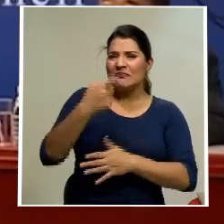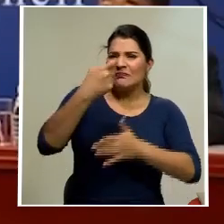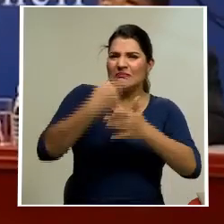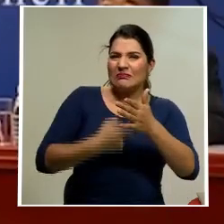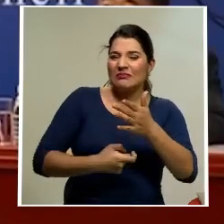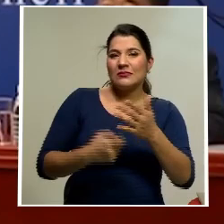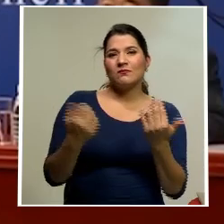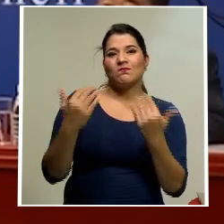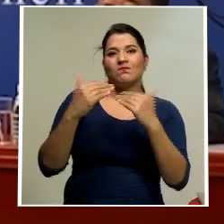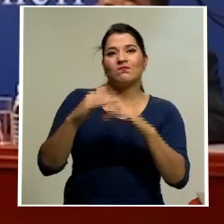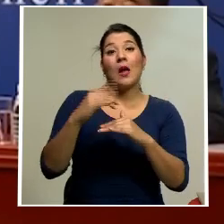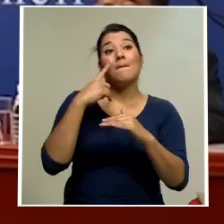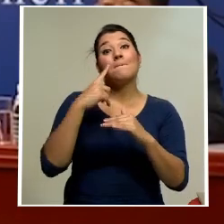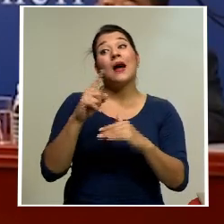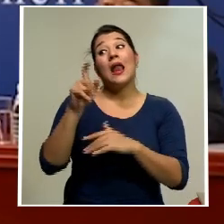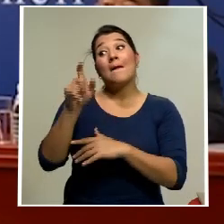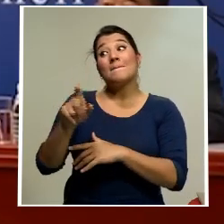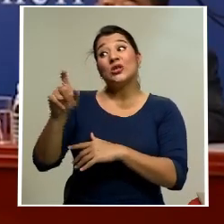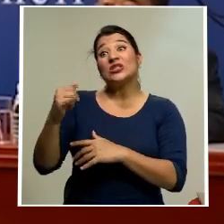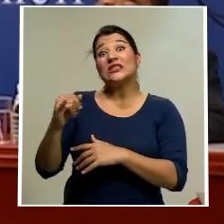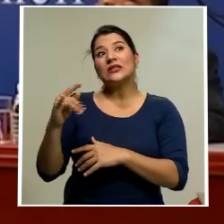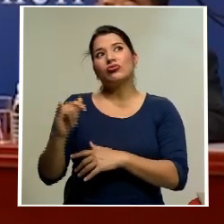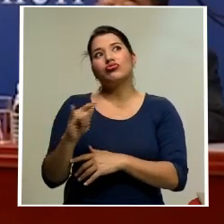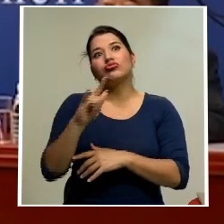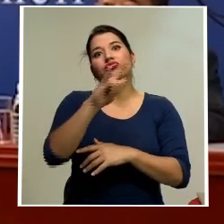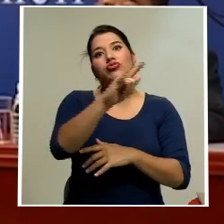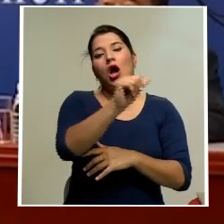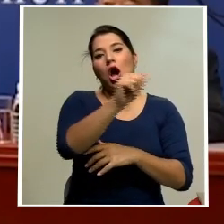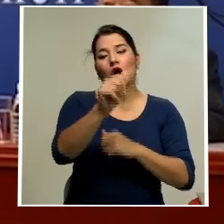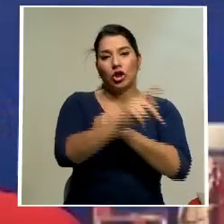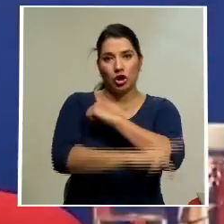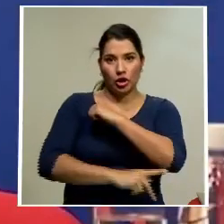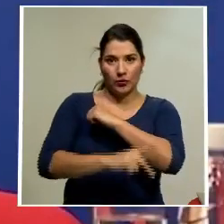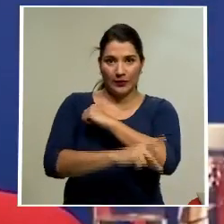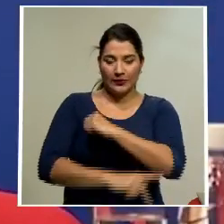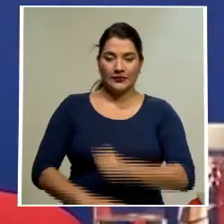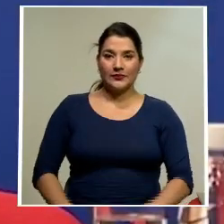las restricciones para sus ciudadanos que viajen al extranjero.